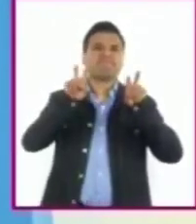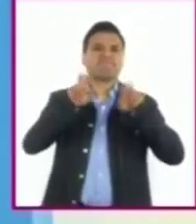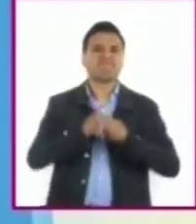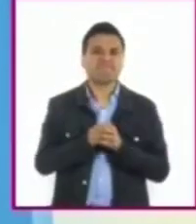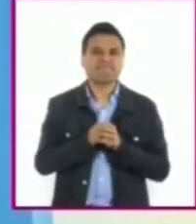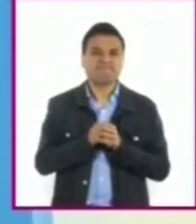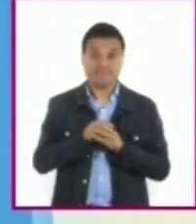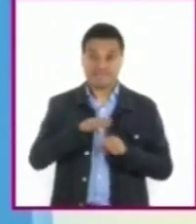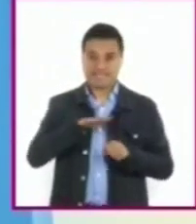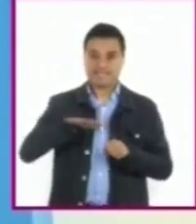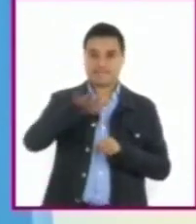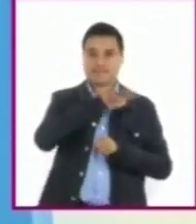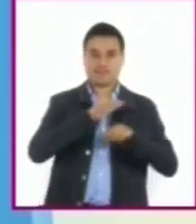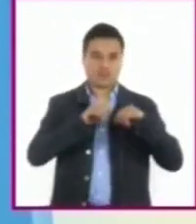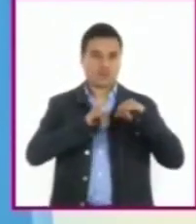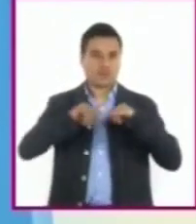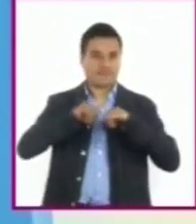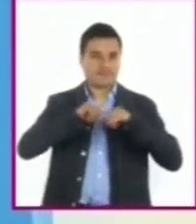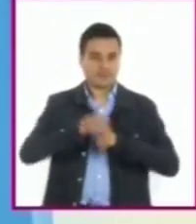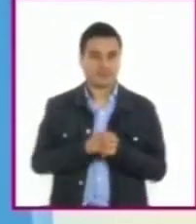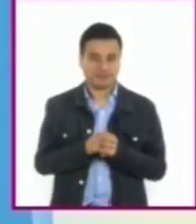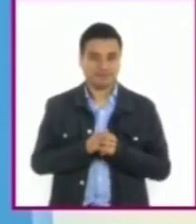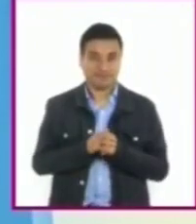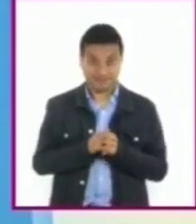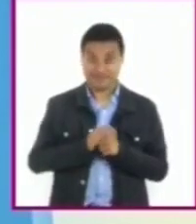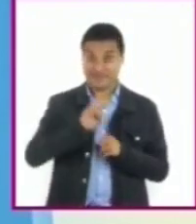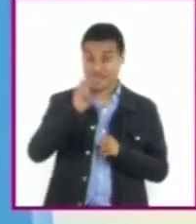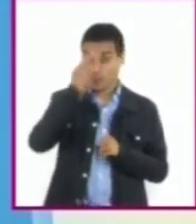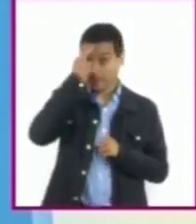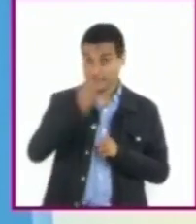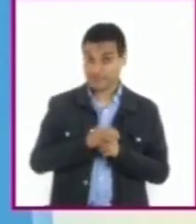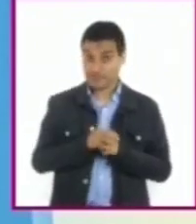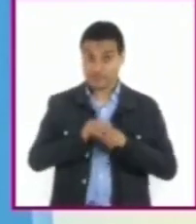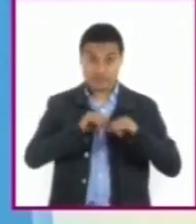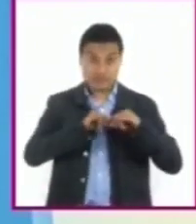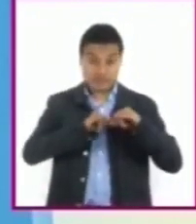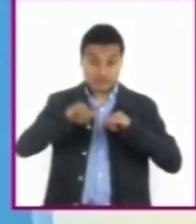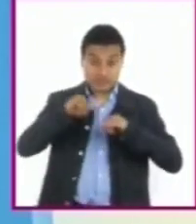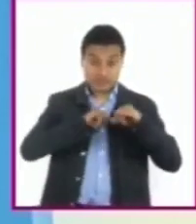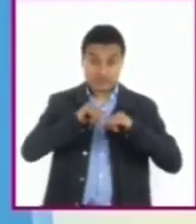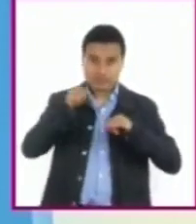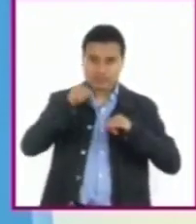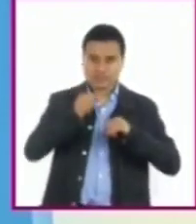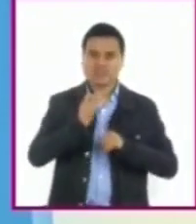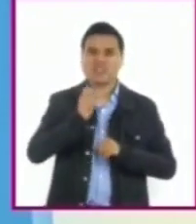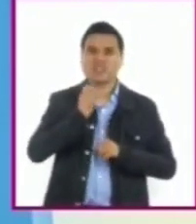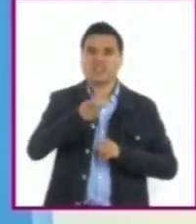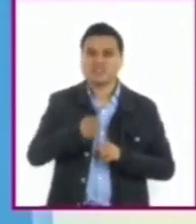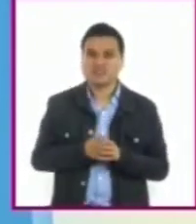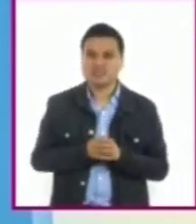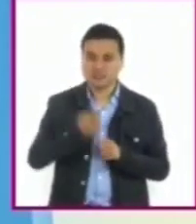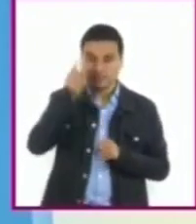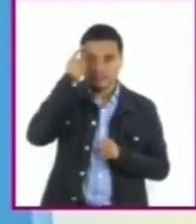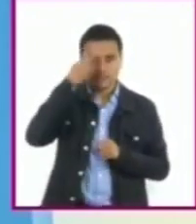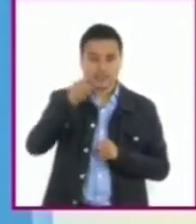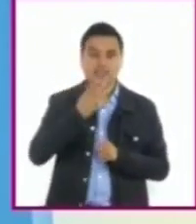espacio geográfico. Pero ¿recuerdan ustedes el concepto de geografía y para qué nos sirve esta disciplina?